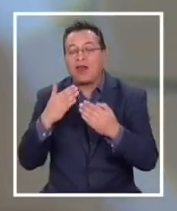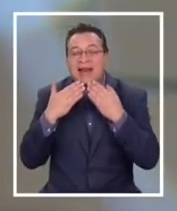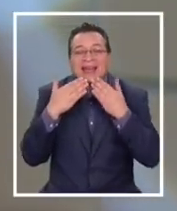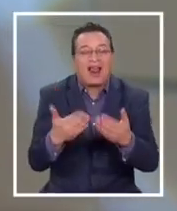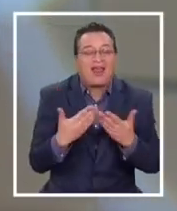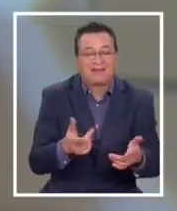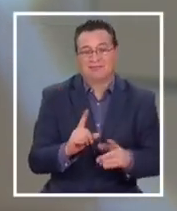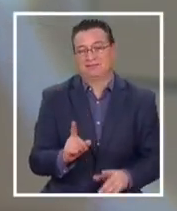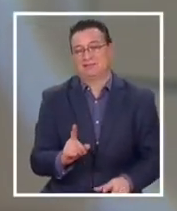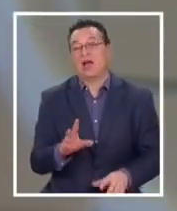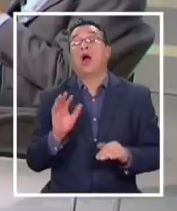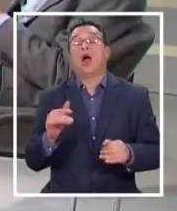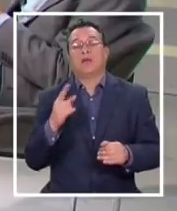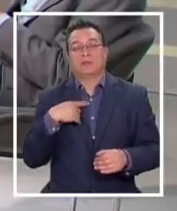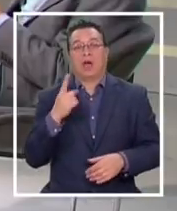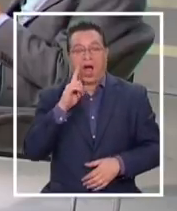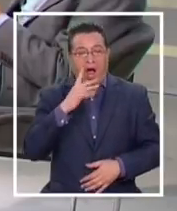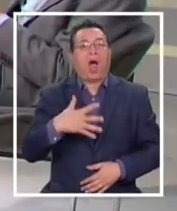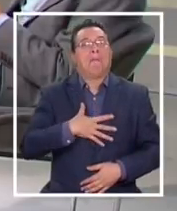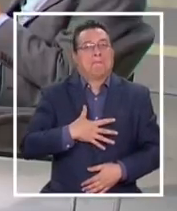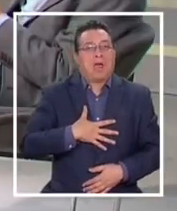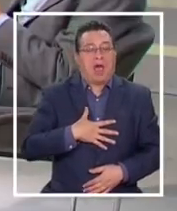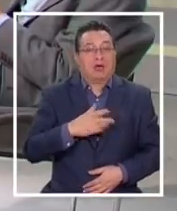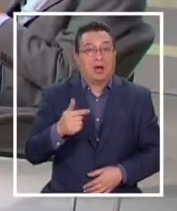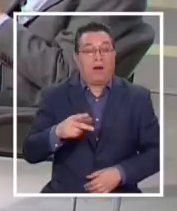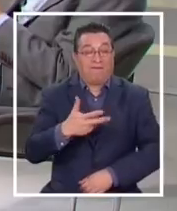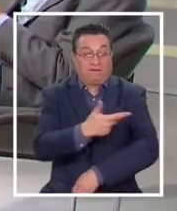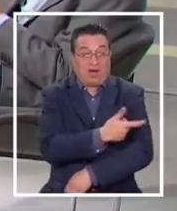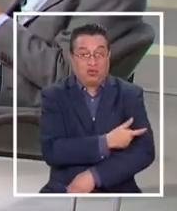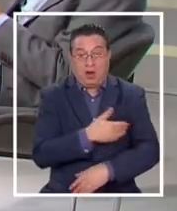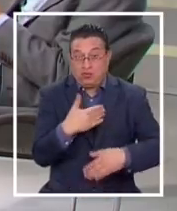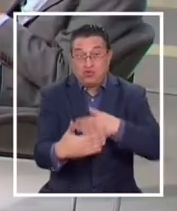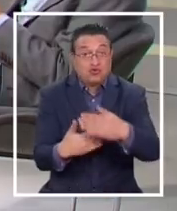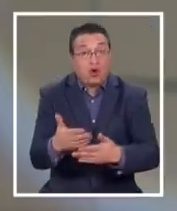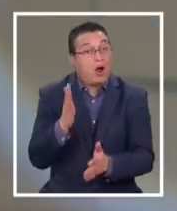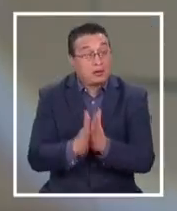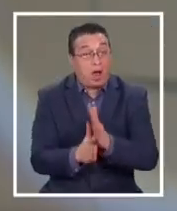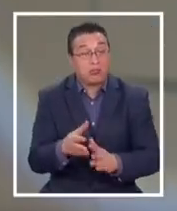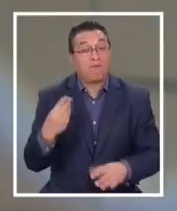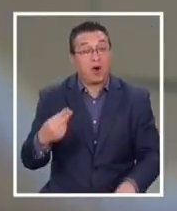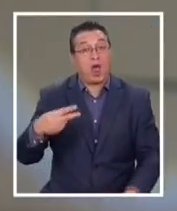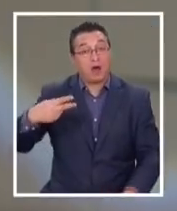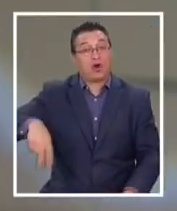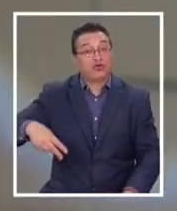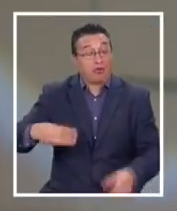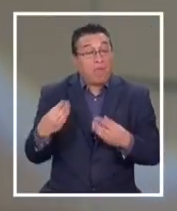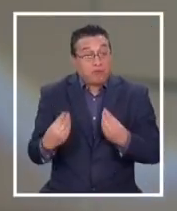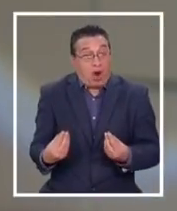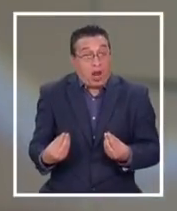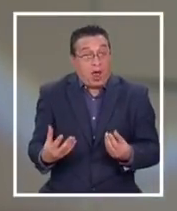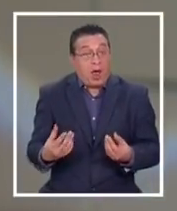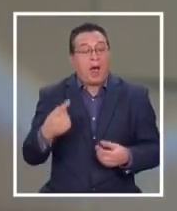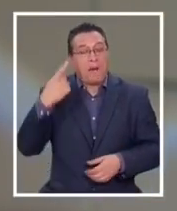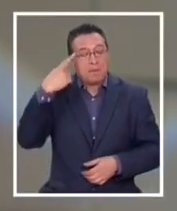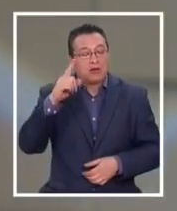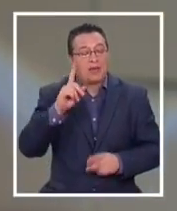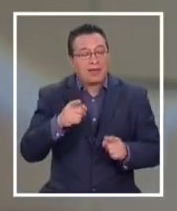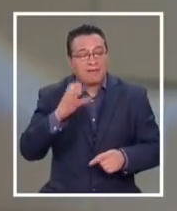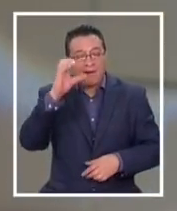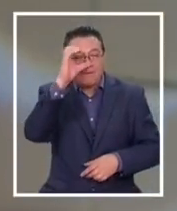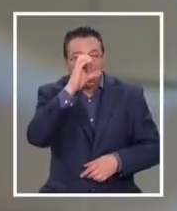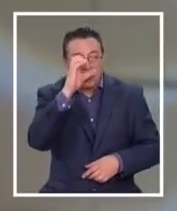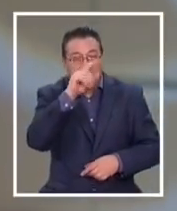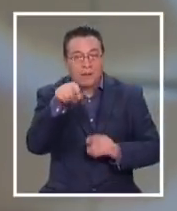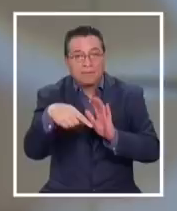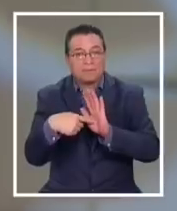sé que hay miedo, el mundo avanzó muy rápido en la vacuna, lo que es una muy buena noticia, pero creo que tenemos que buscar la forma de demostrarle a